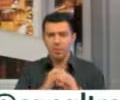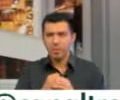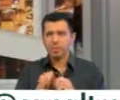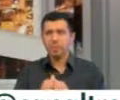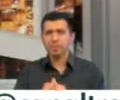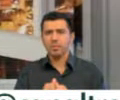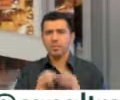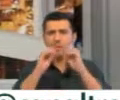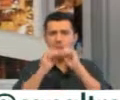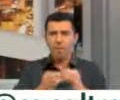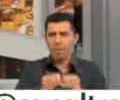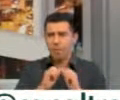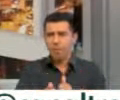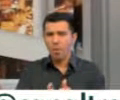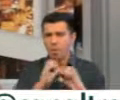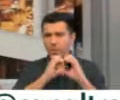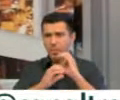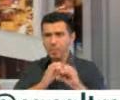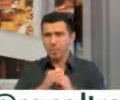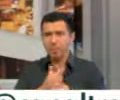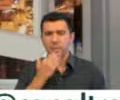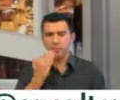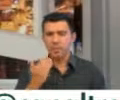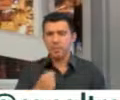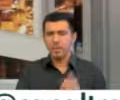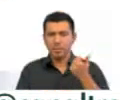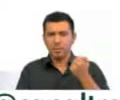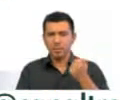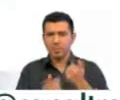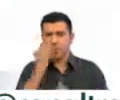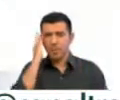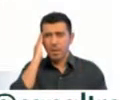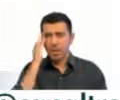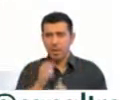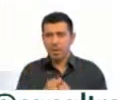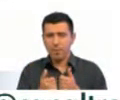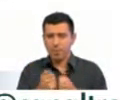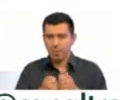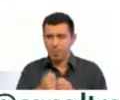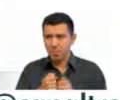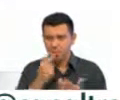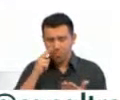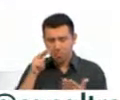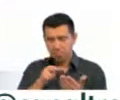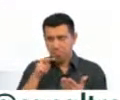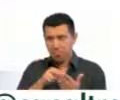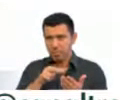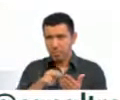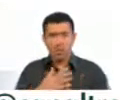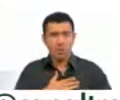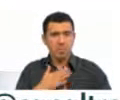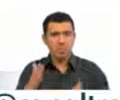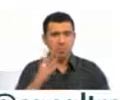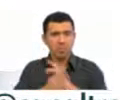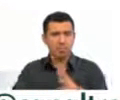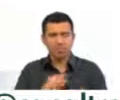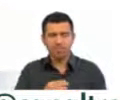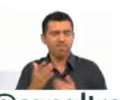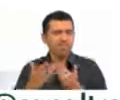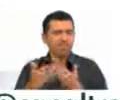comunicar es por eso que hoy gracias a los dispositivos móviles podemos estar informados de lo que acontece en cualquier parte del mundo y a cualquier hora